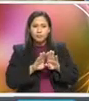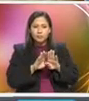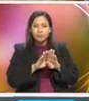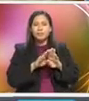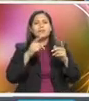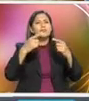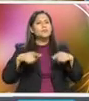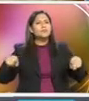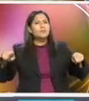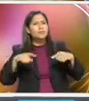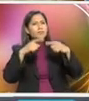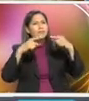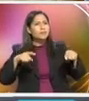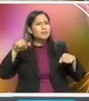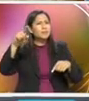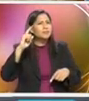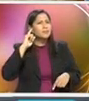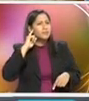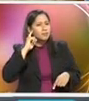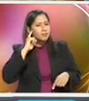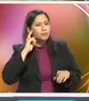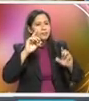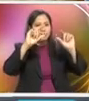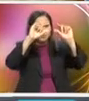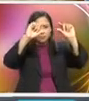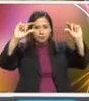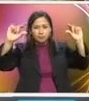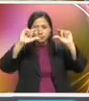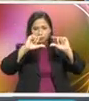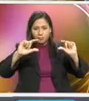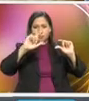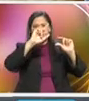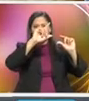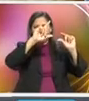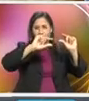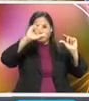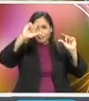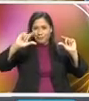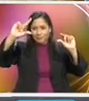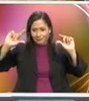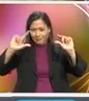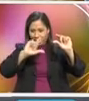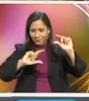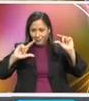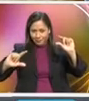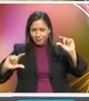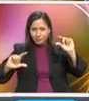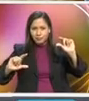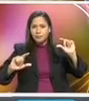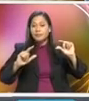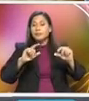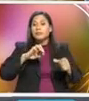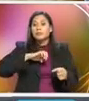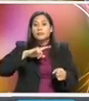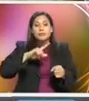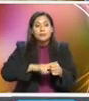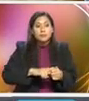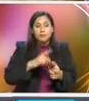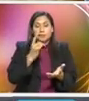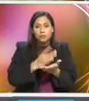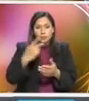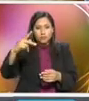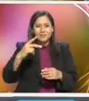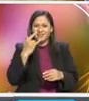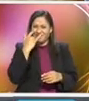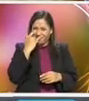una música elaborada por él, Es una partitura. vamos a ver que él refleja una estructura muy específica. Aquí una de